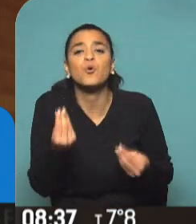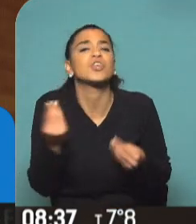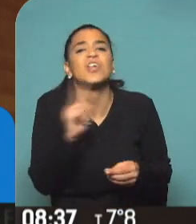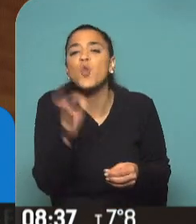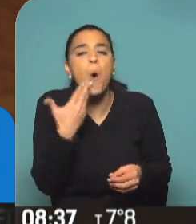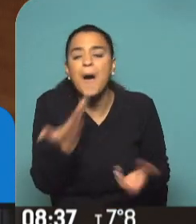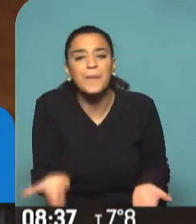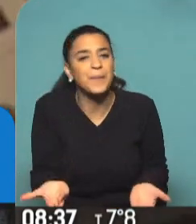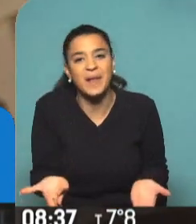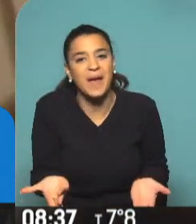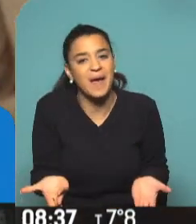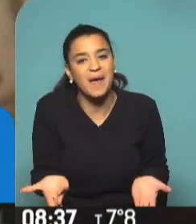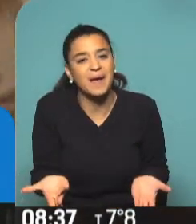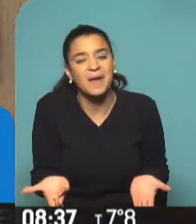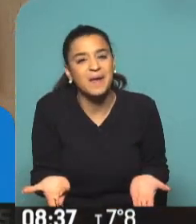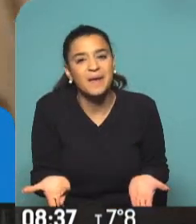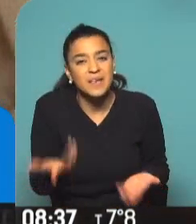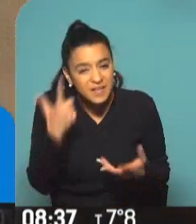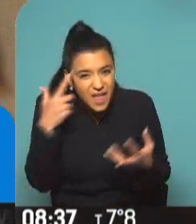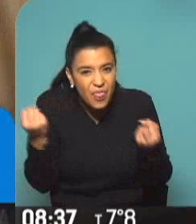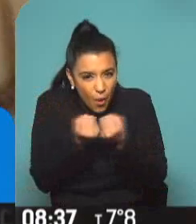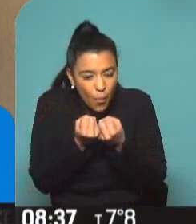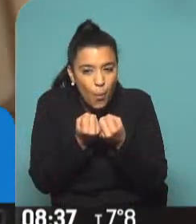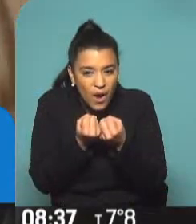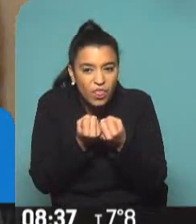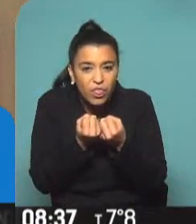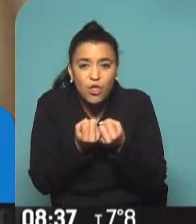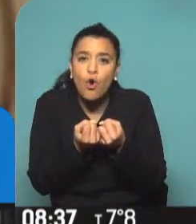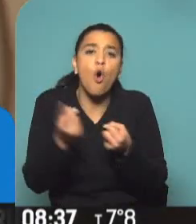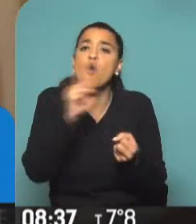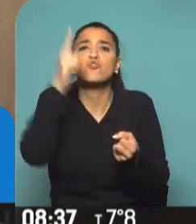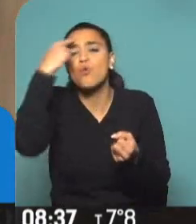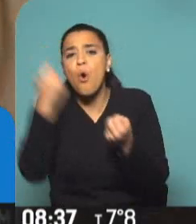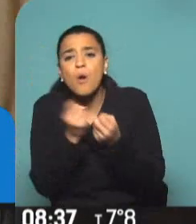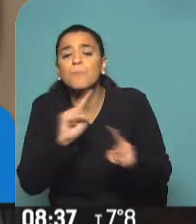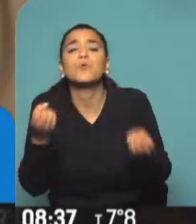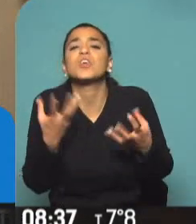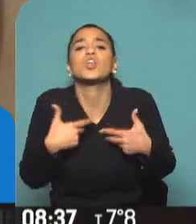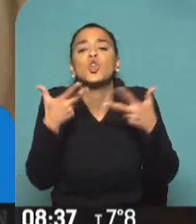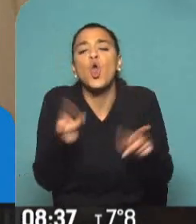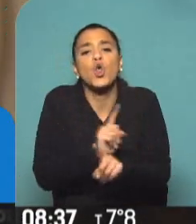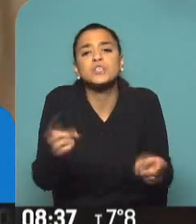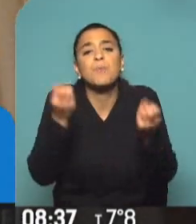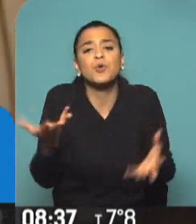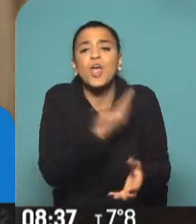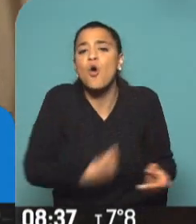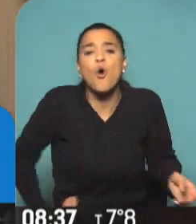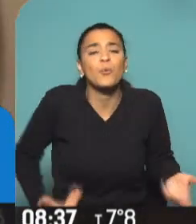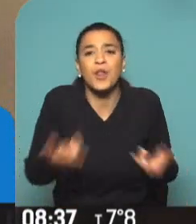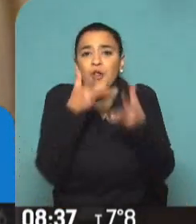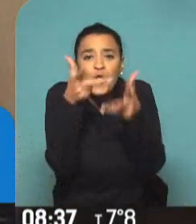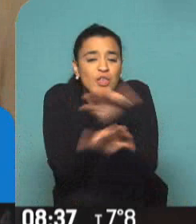no habla? ¿Está de acuerdo con declararla? ¿No está de acuerdo? ¿Por qué no lo dice? ¿Por qué el gobierno no